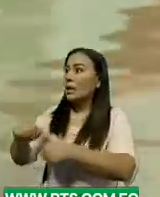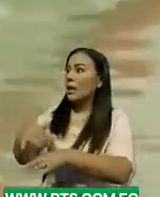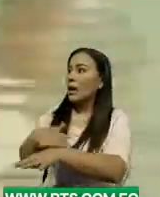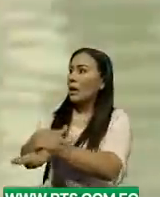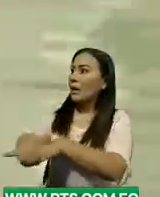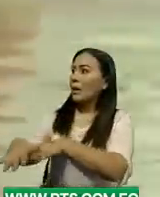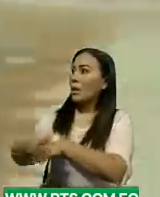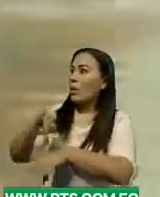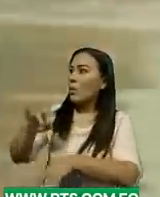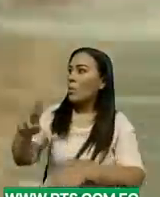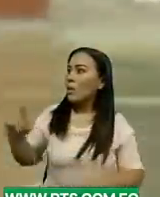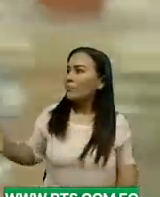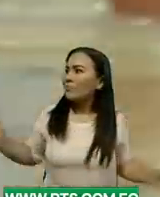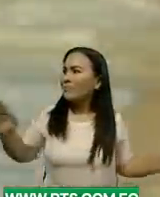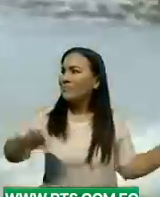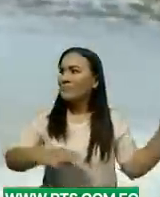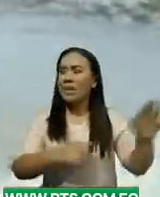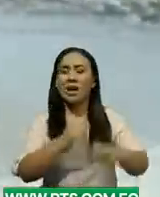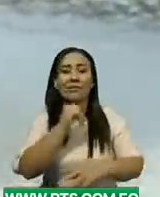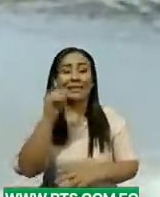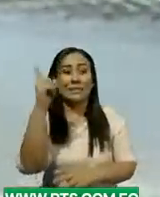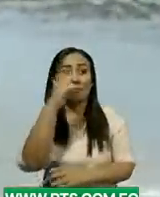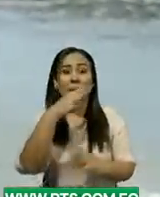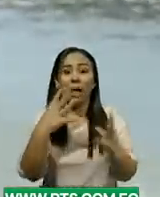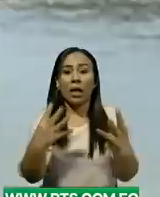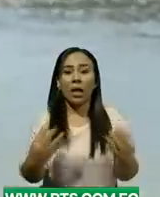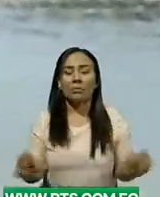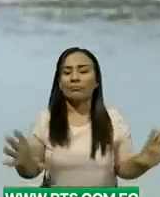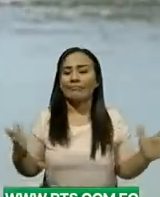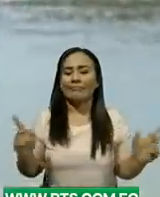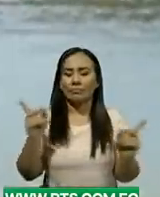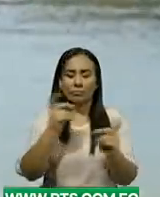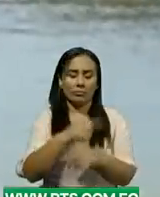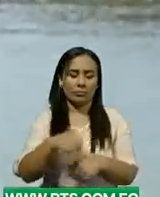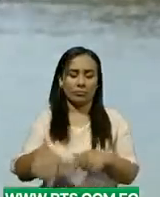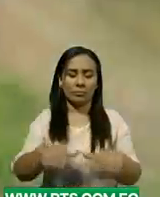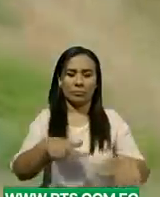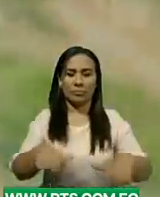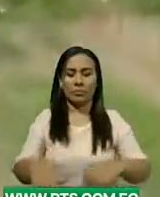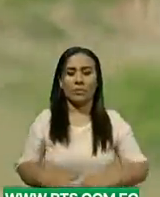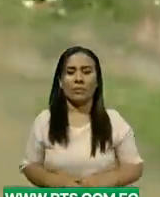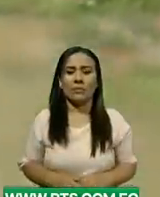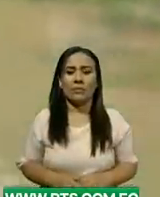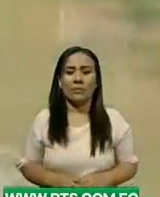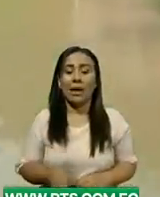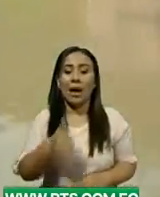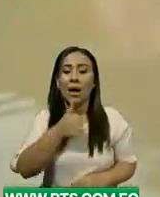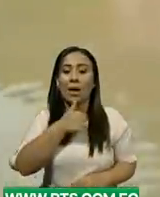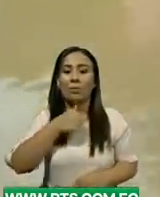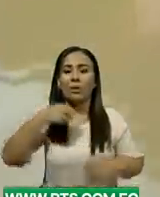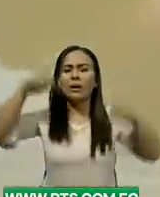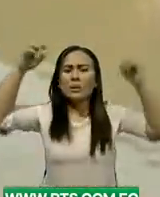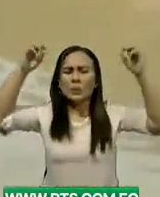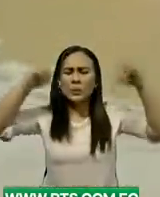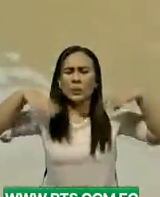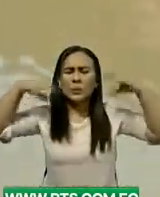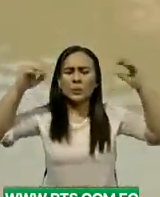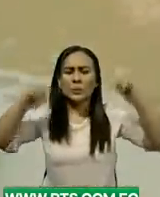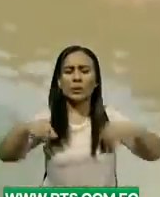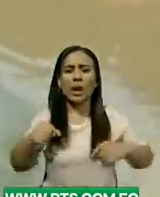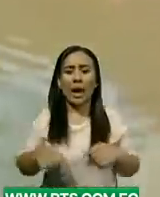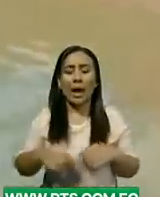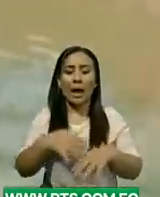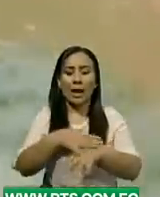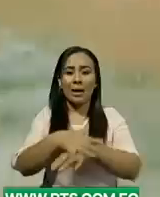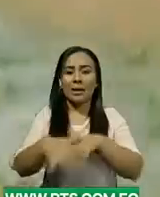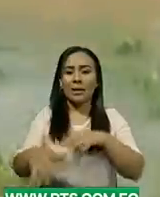está crecido. Que no baja es lo que expresan los moradores del lugar. Dicen que el agua les cae del cielo y el río también se